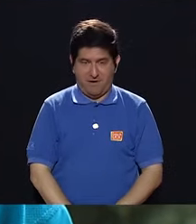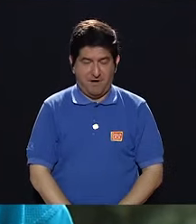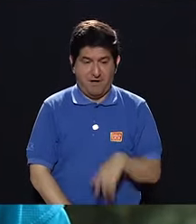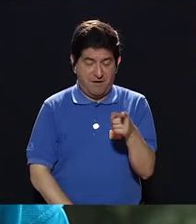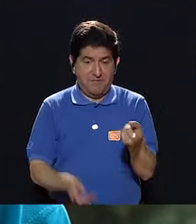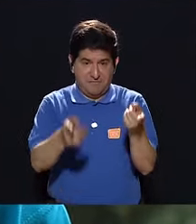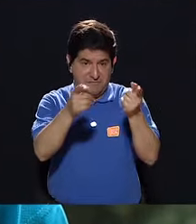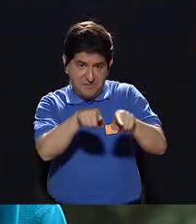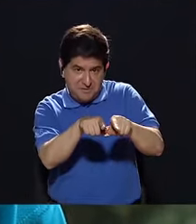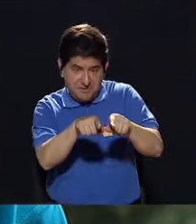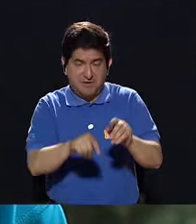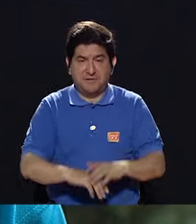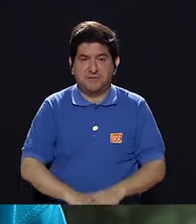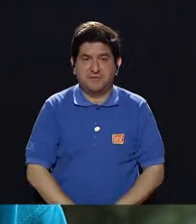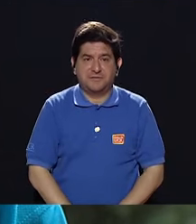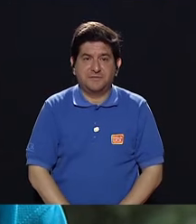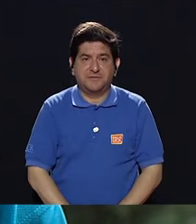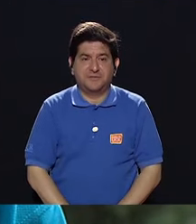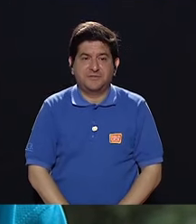está